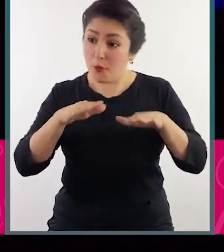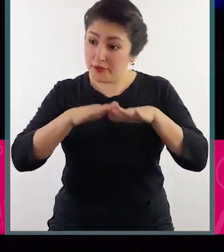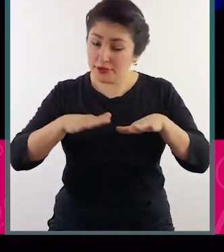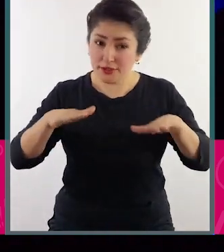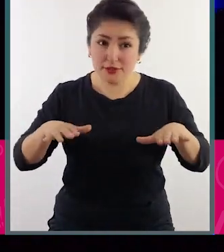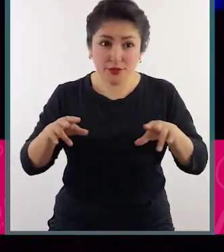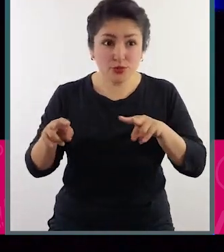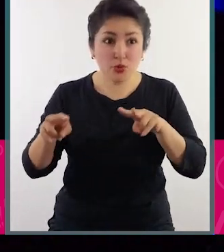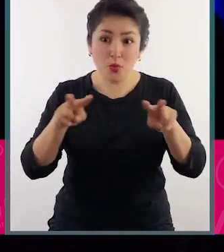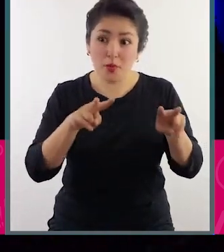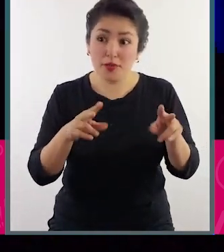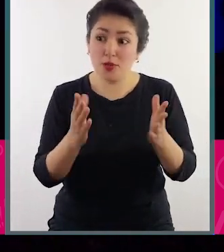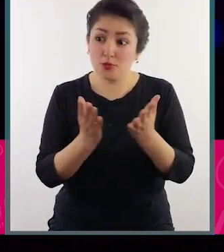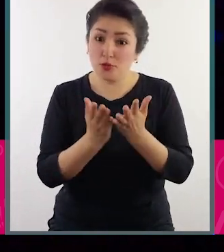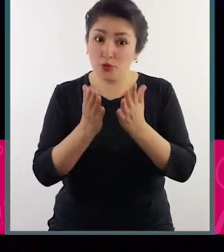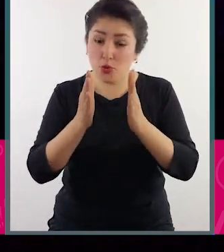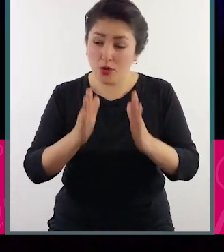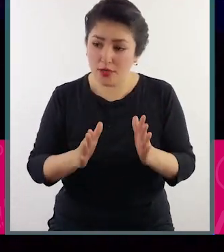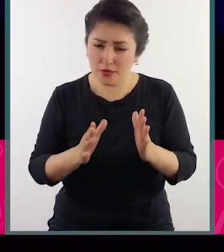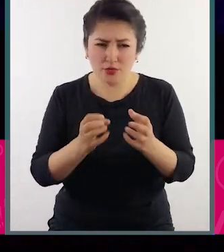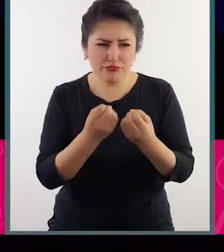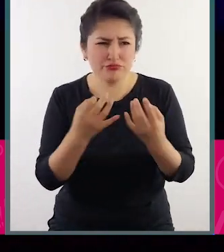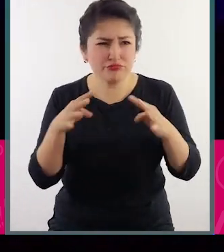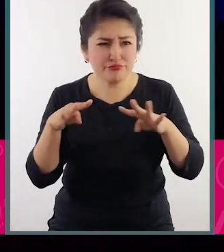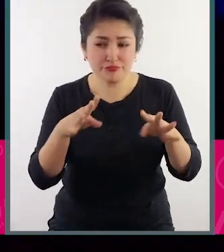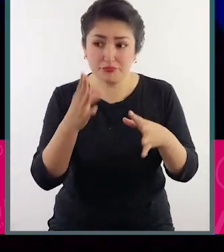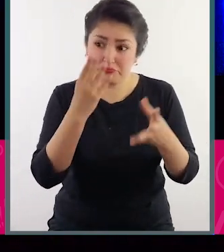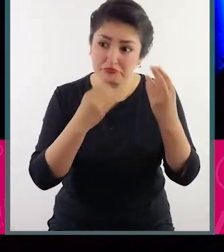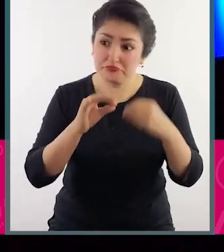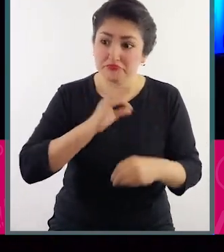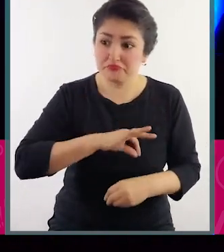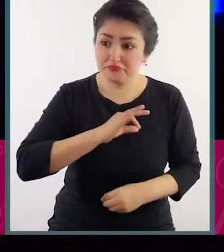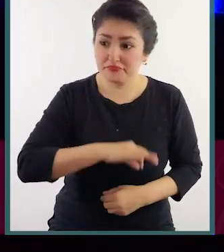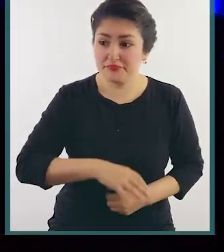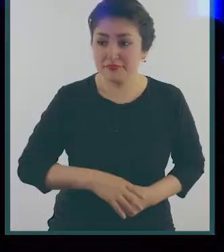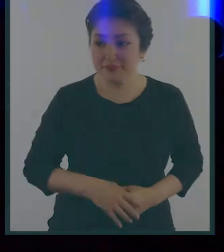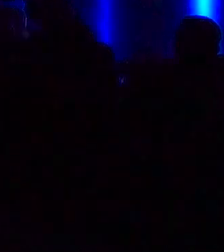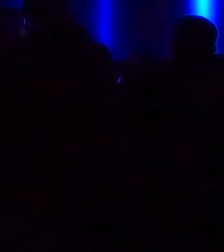niños, para los jóvenes del Colegio Mariscal Cáceres y de muchos colegios más.